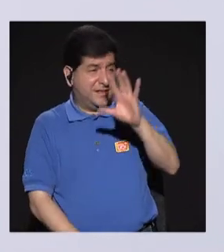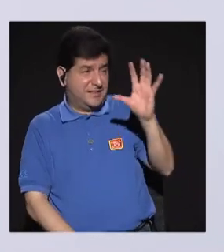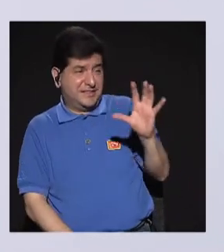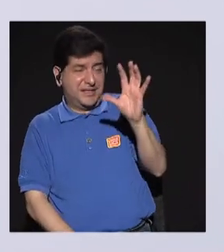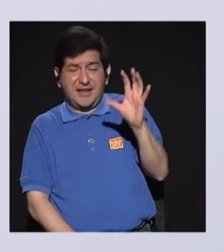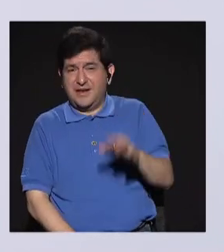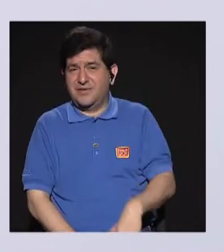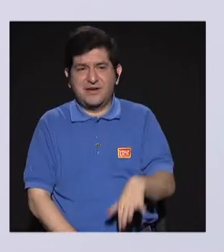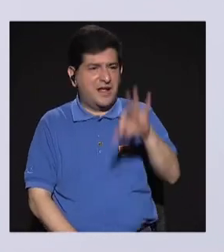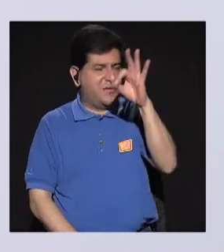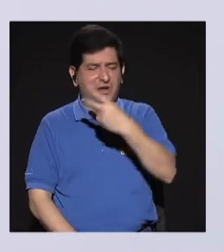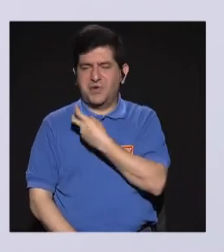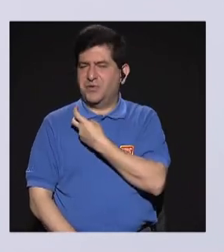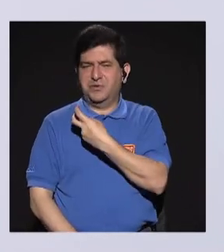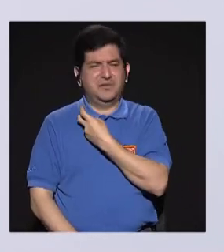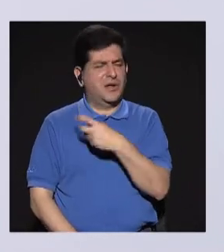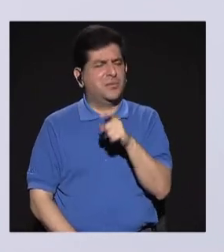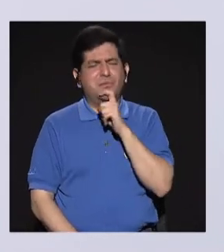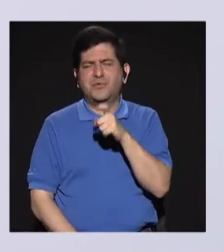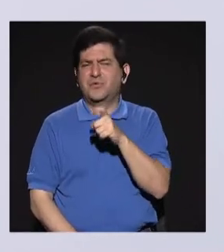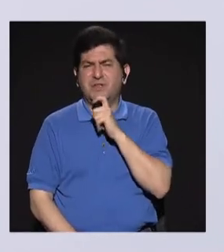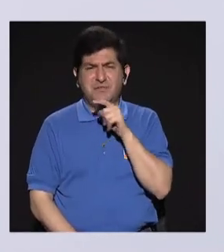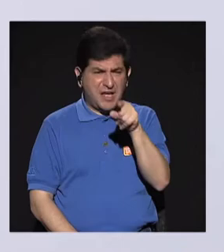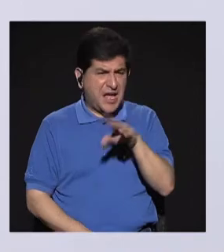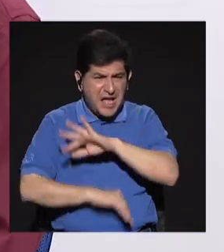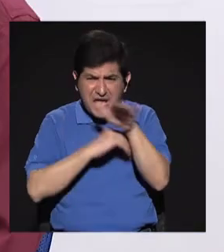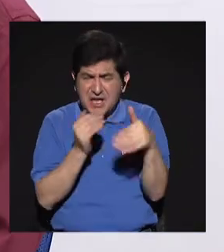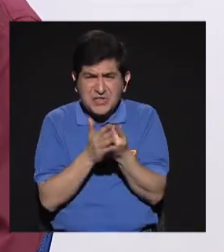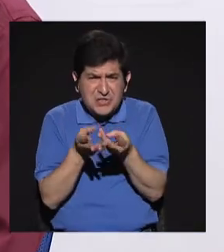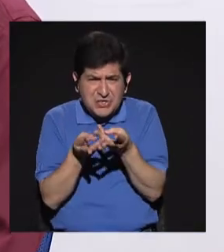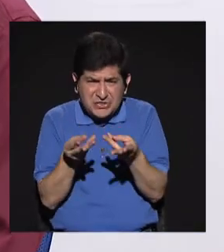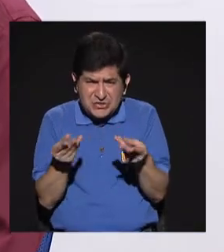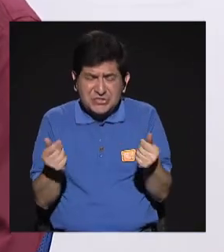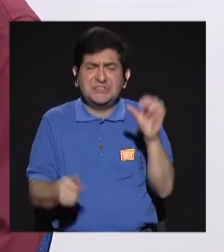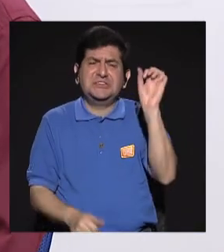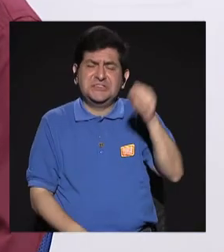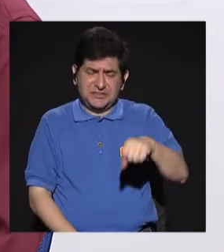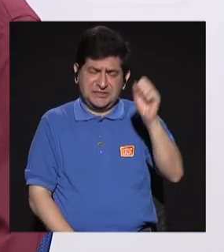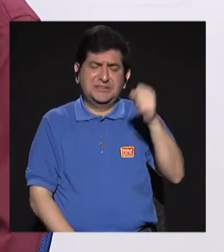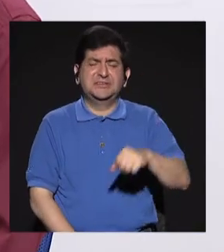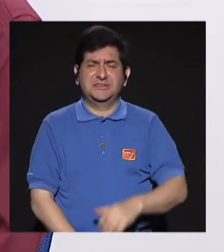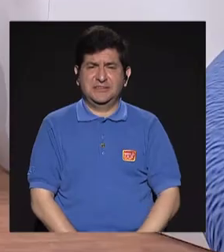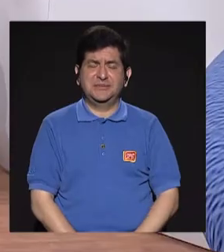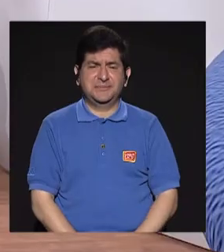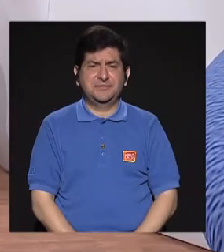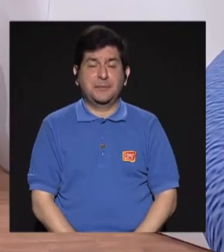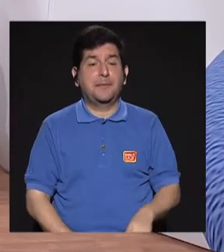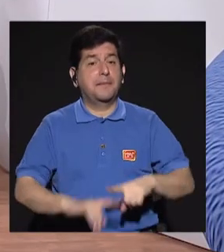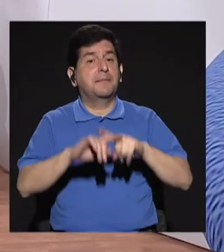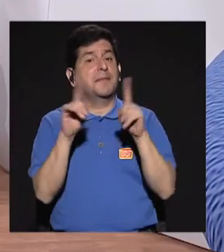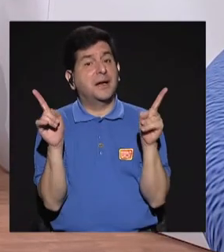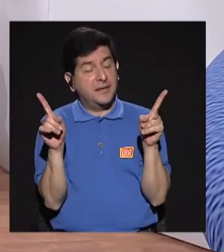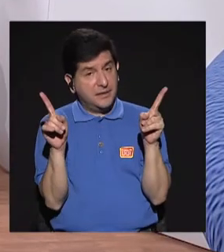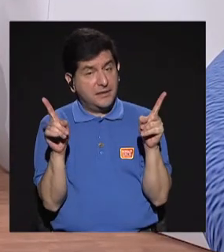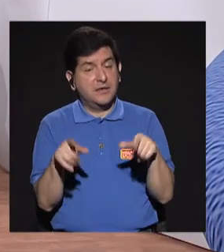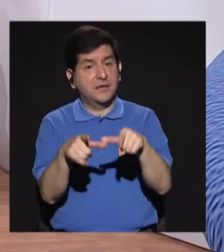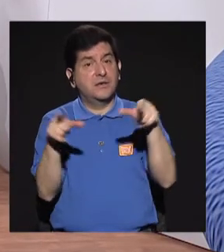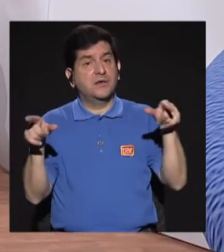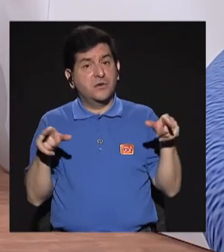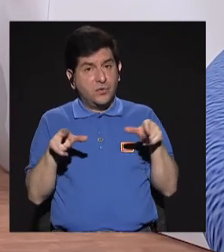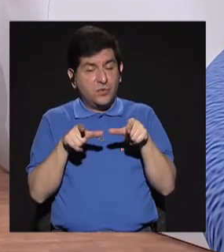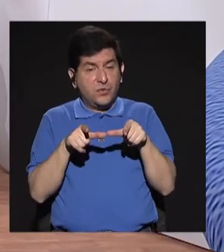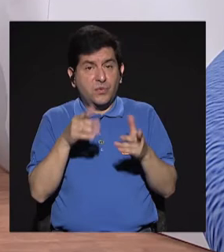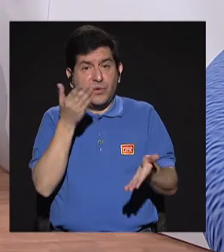no encontramos hueso es muy difícil el seguro se deteriora se deshace por completo sin embargo en